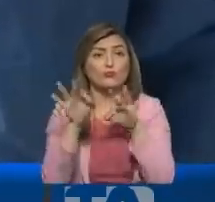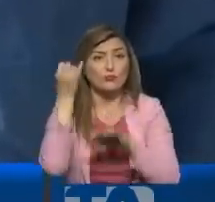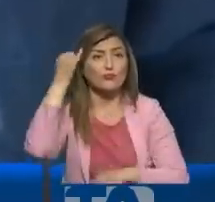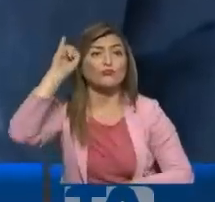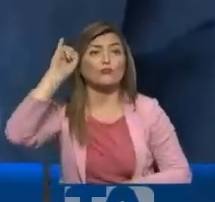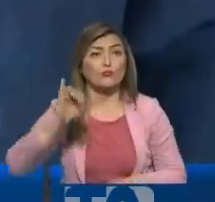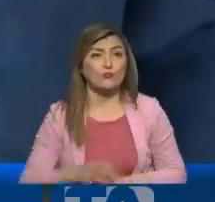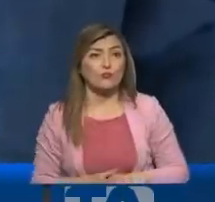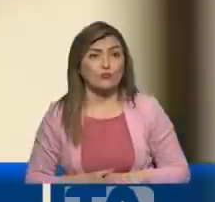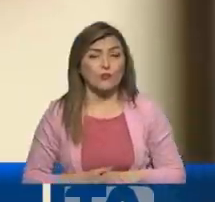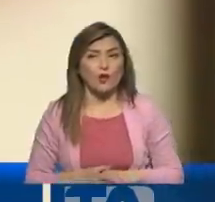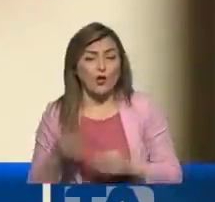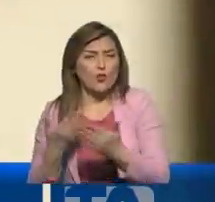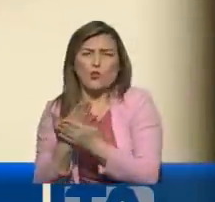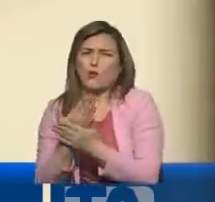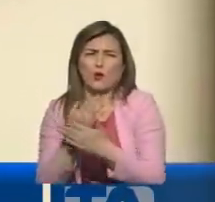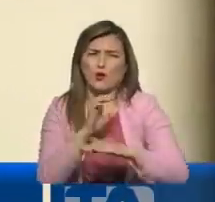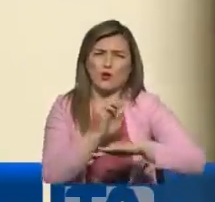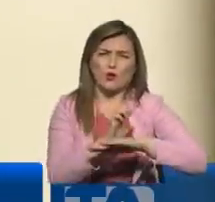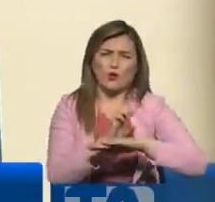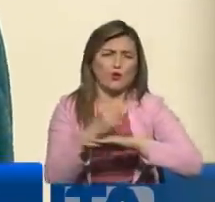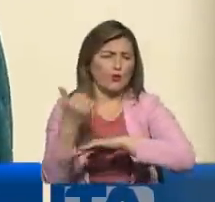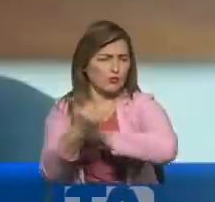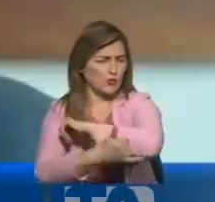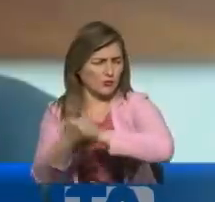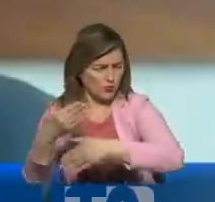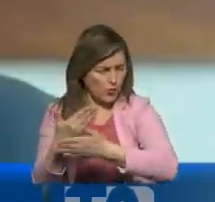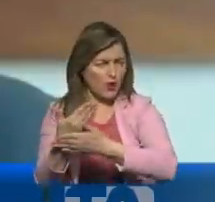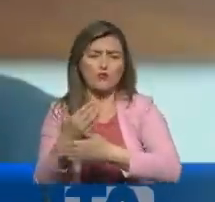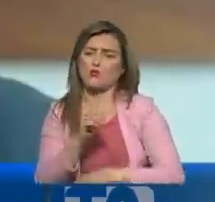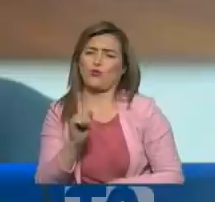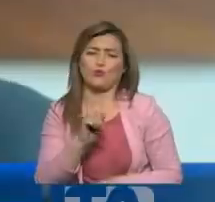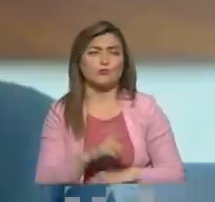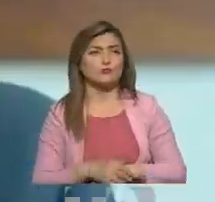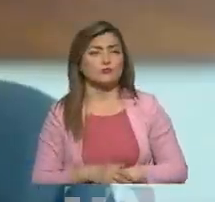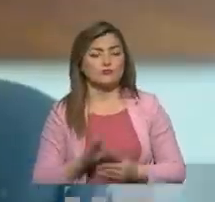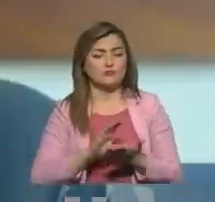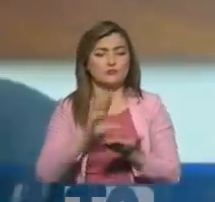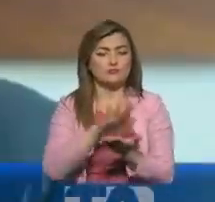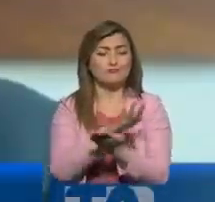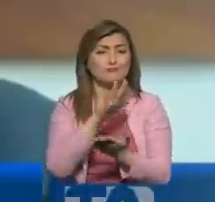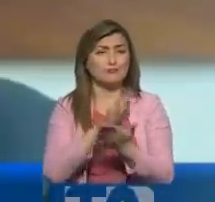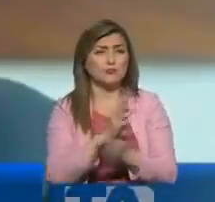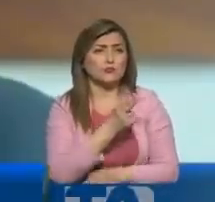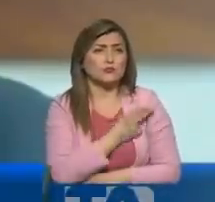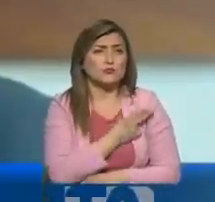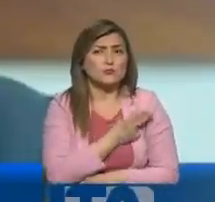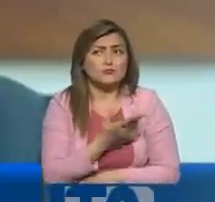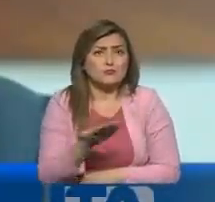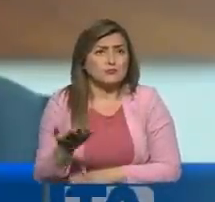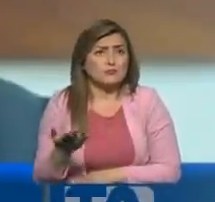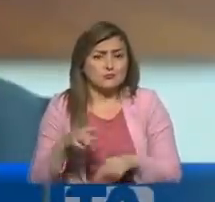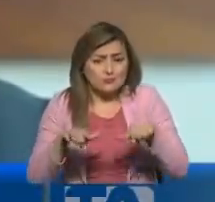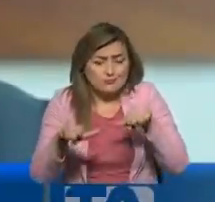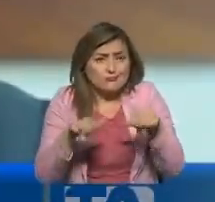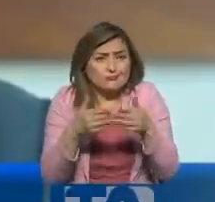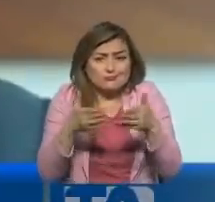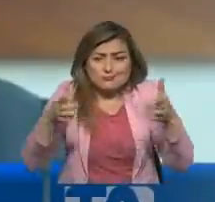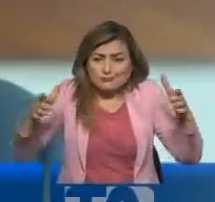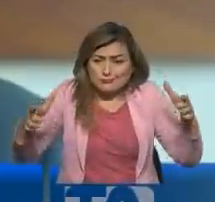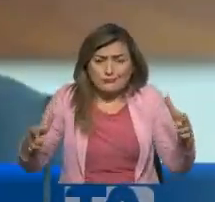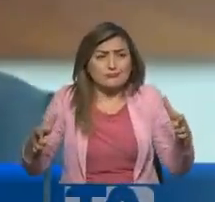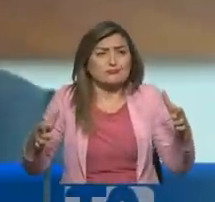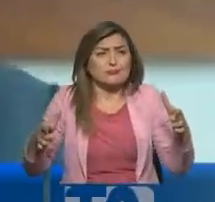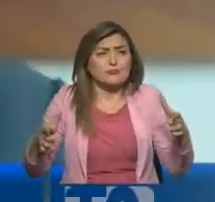idea, que no es nueva, ni en Ecuador ni en otros países. Colegios, escuelas, universidades que tienen espacios amplios, que